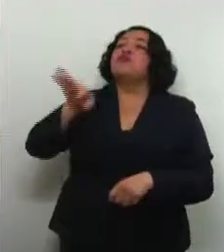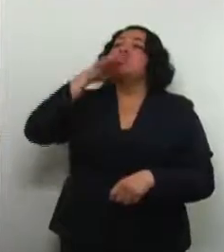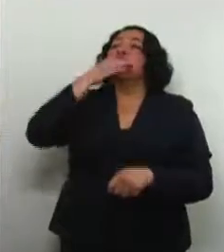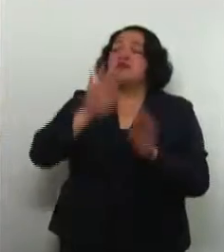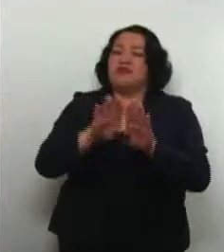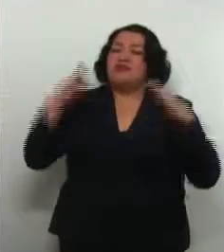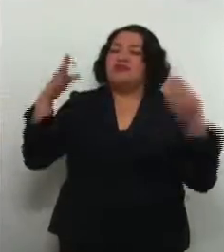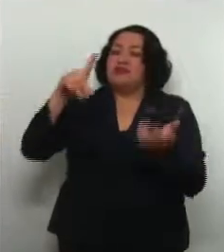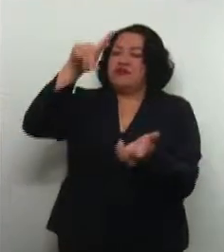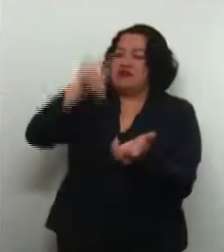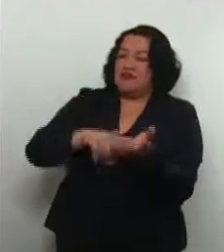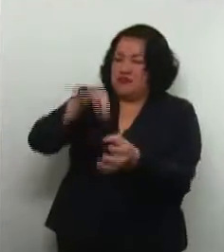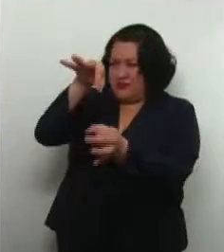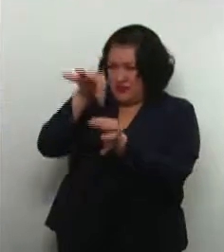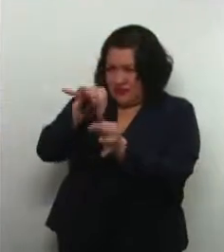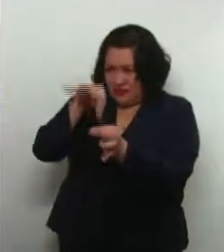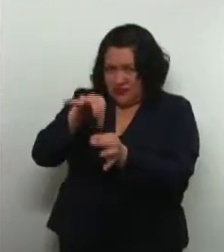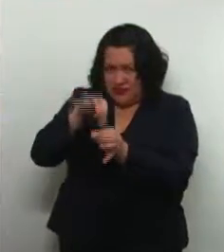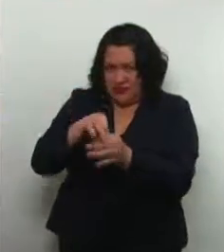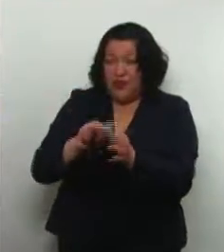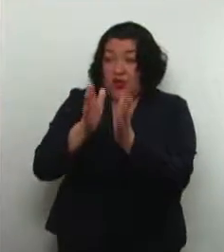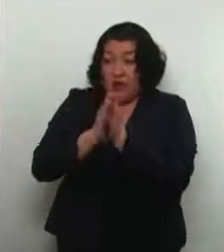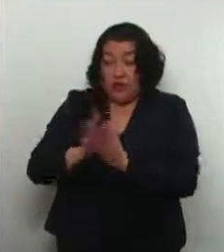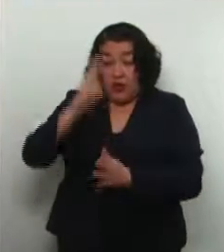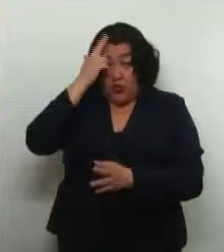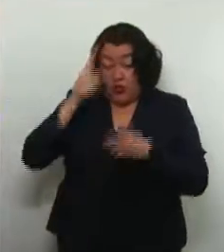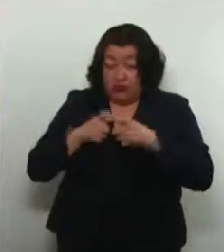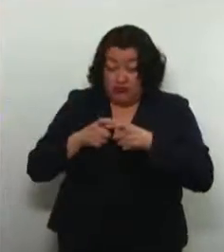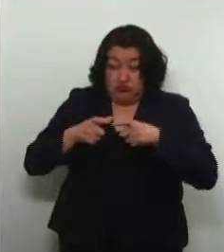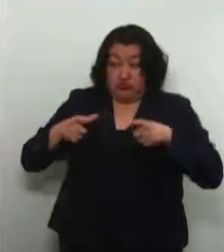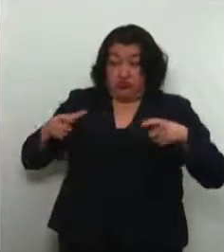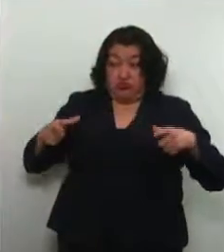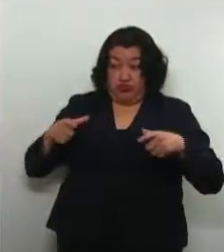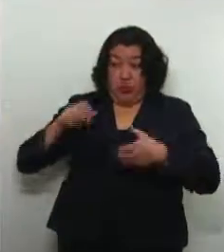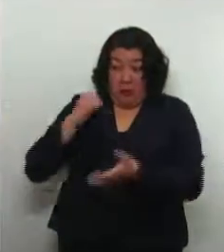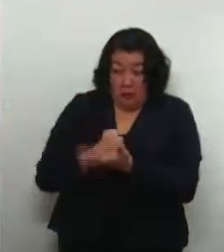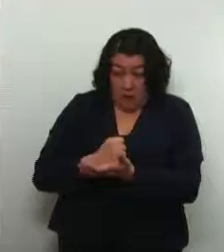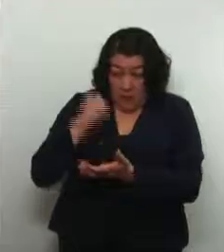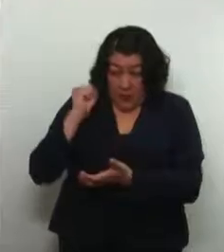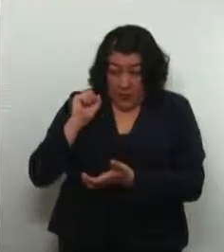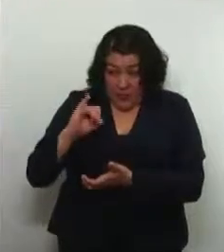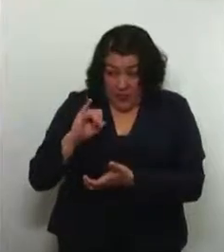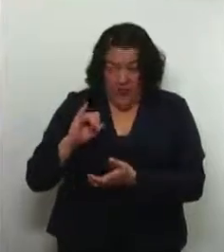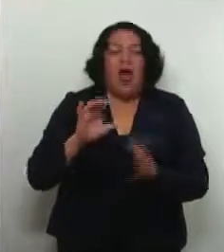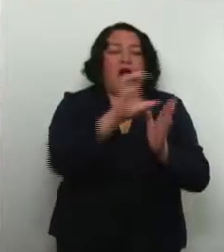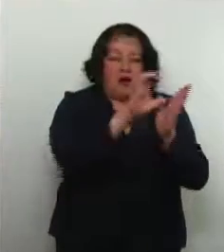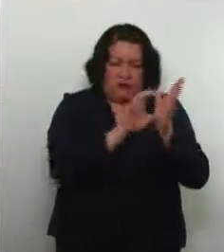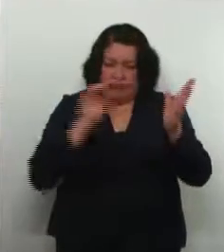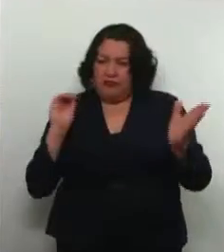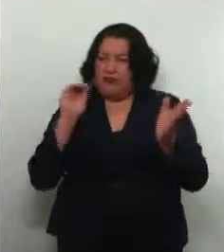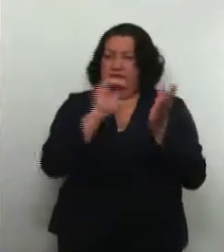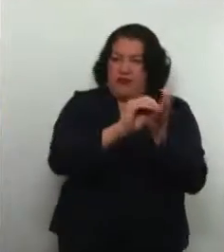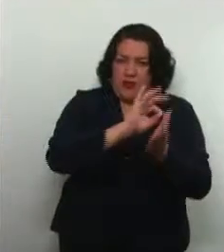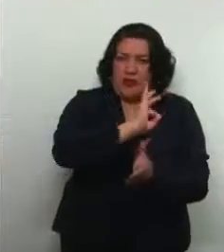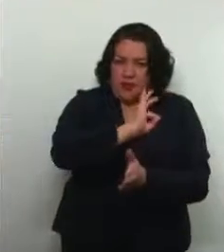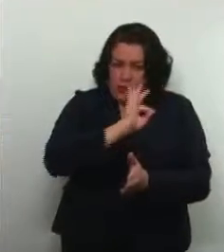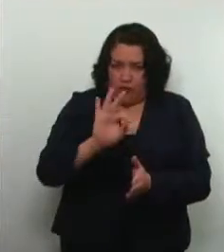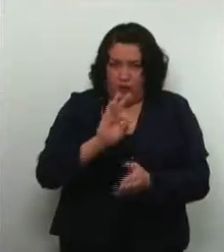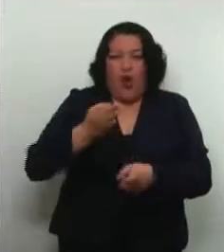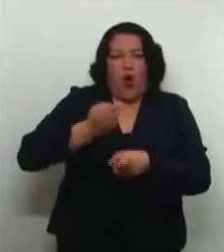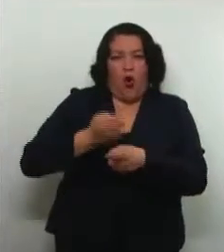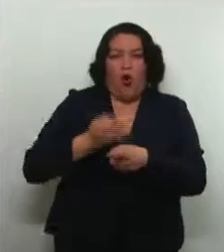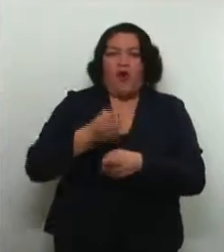minutos para proceder a la votación, la cual deberá ser por mayoría calificada de las 2/3 partes de